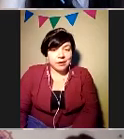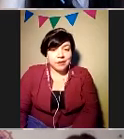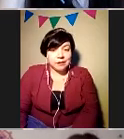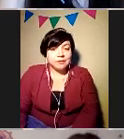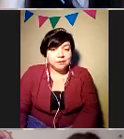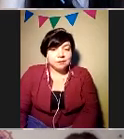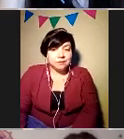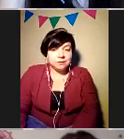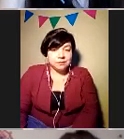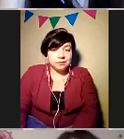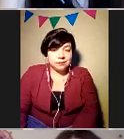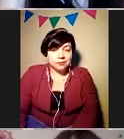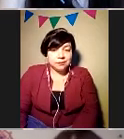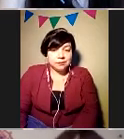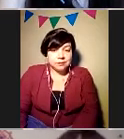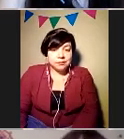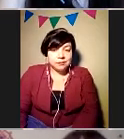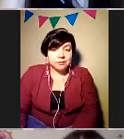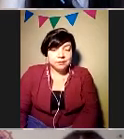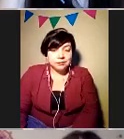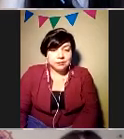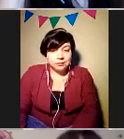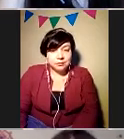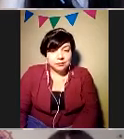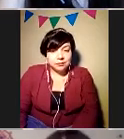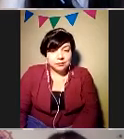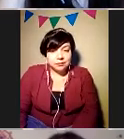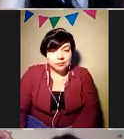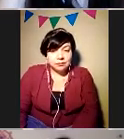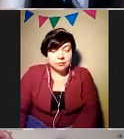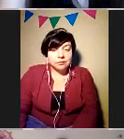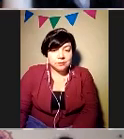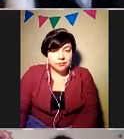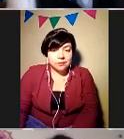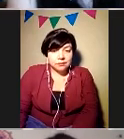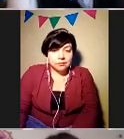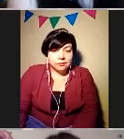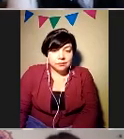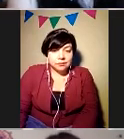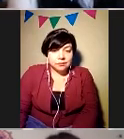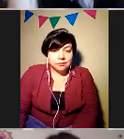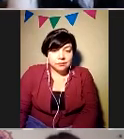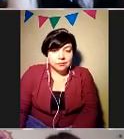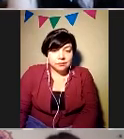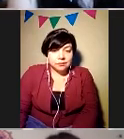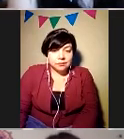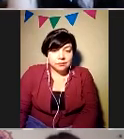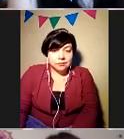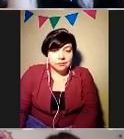claro, los medios de comunicación te lo hacen ver como algo súper lindo, un emprendimiento súper bueno, pero nadie ve el otro, pues nadie